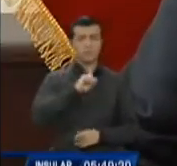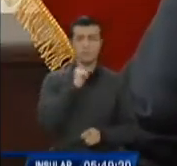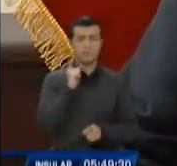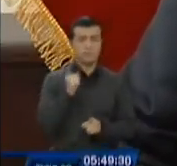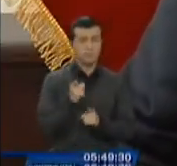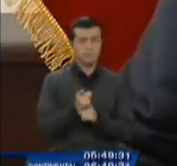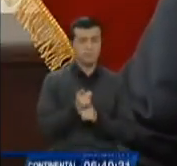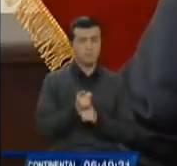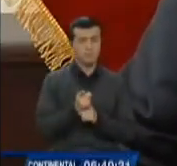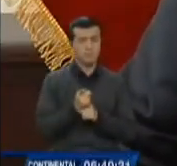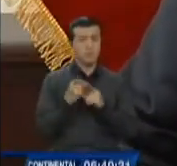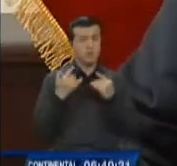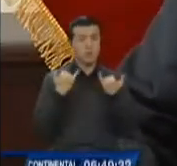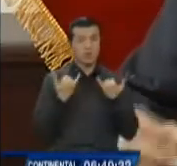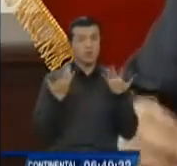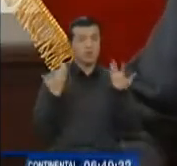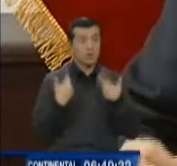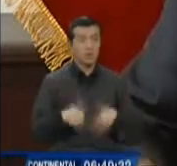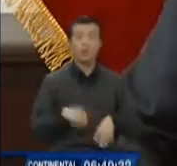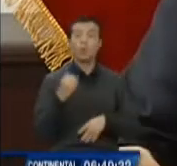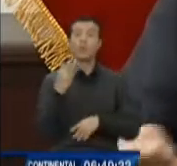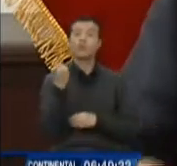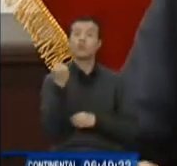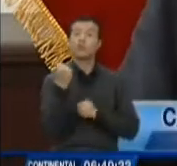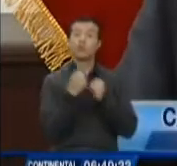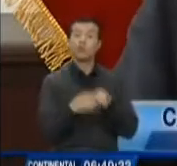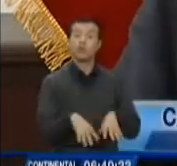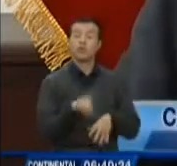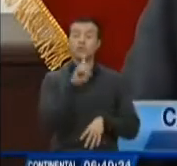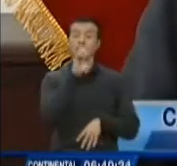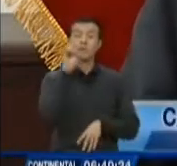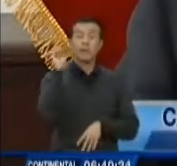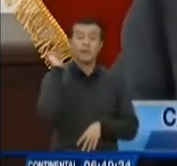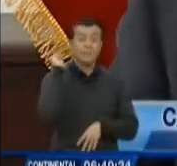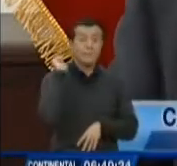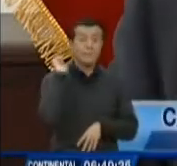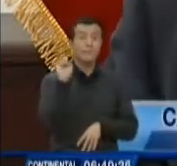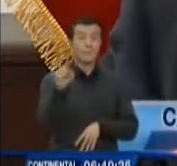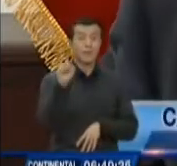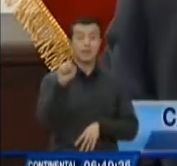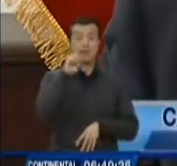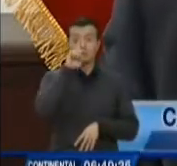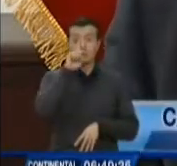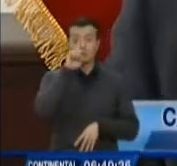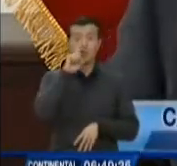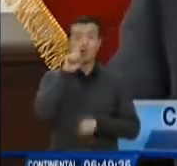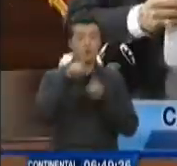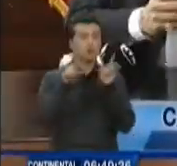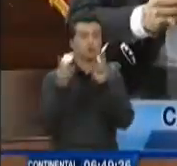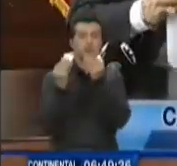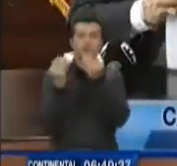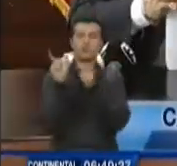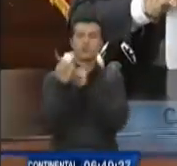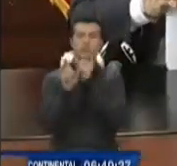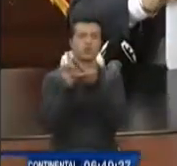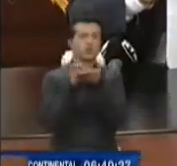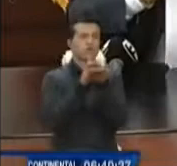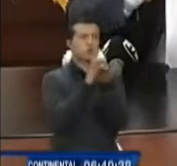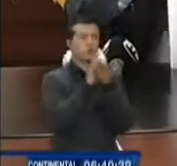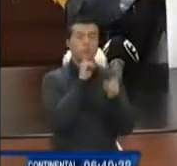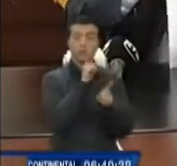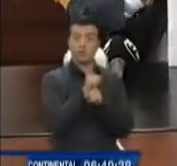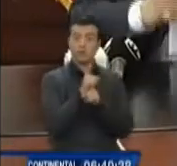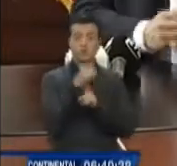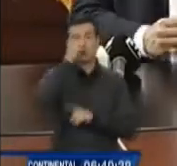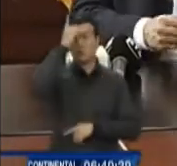crudo se cobra ya más de 100.000 puestos de trabajo en el mundo petrolero a agosto del 2015. Pareja Yanuseli aseguró